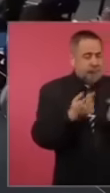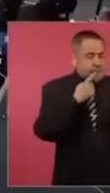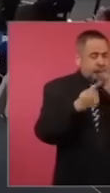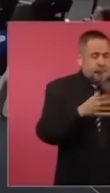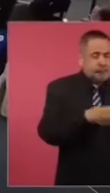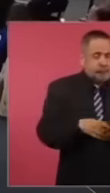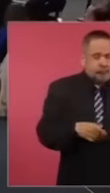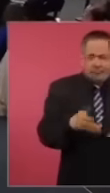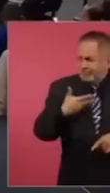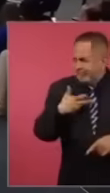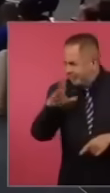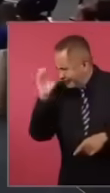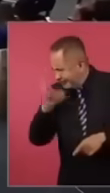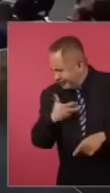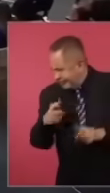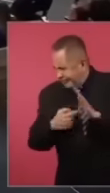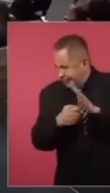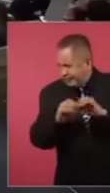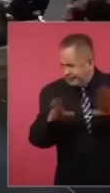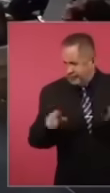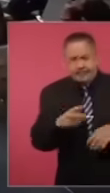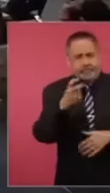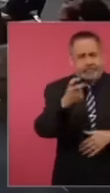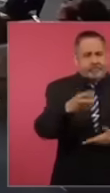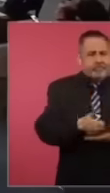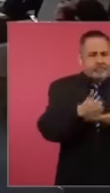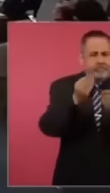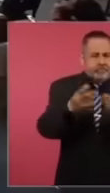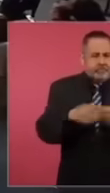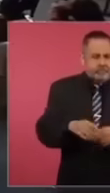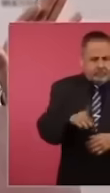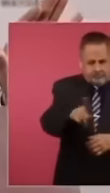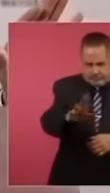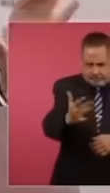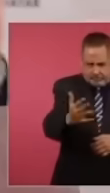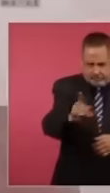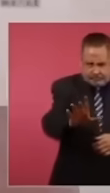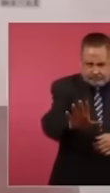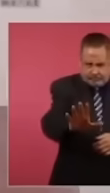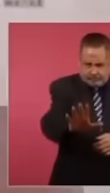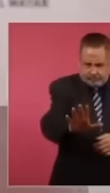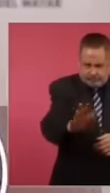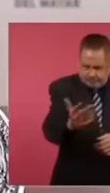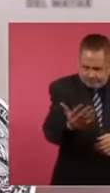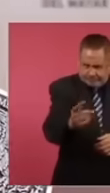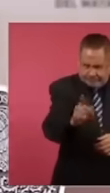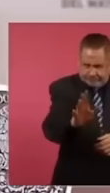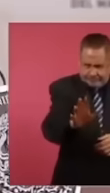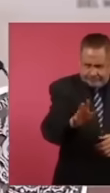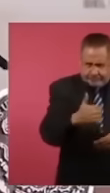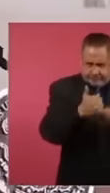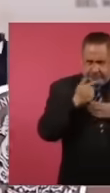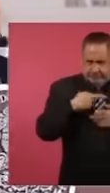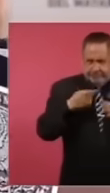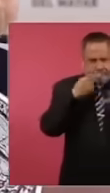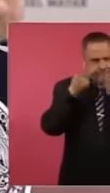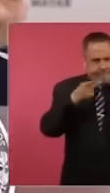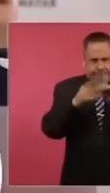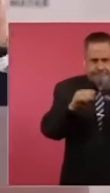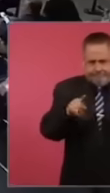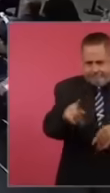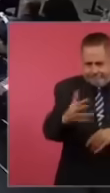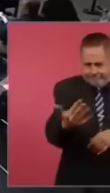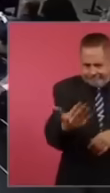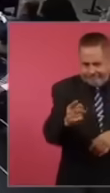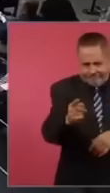¿No tienes esa foto? Es que esto ayuda mucho. Espérate, Reina. Sí, sí. Sí, porque me ayuda, sí,